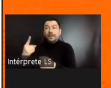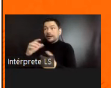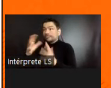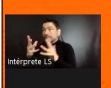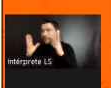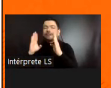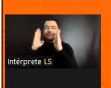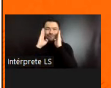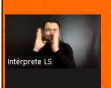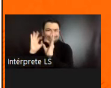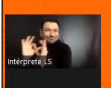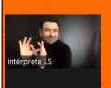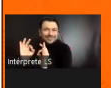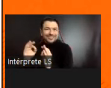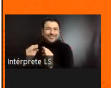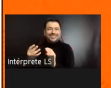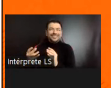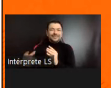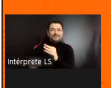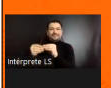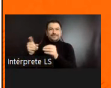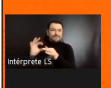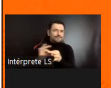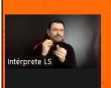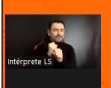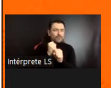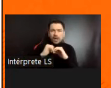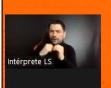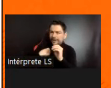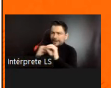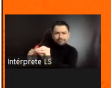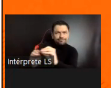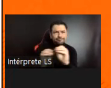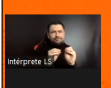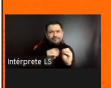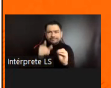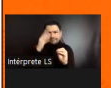apalancar a su personal y responder a este tipo de emergencias. Habiendo dicho esto,